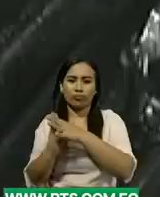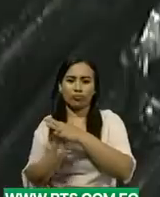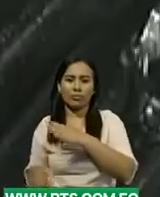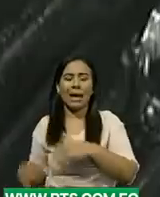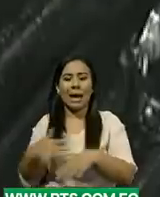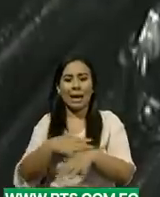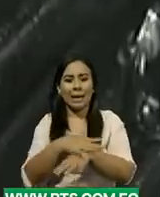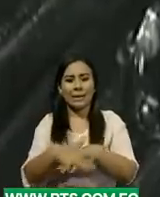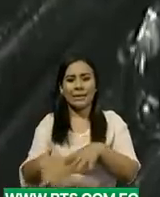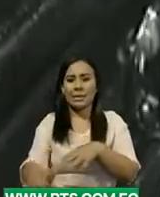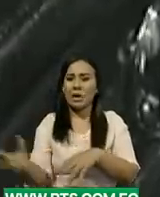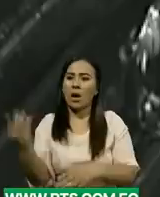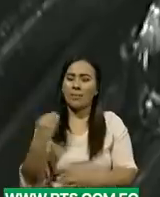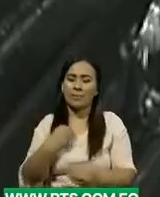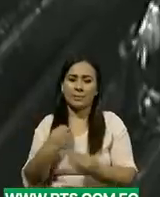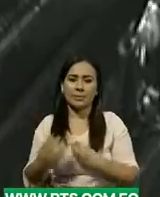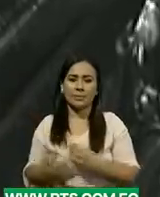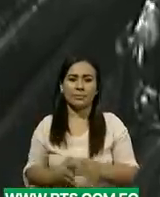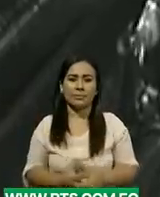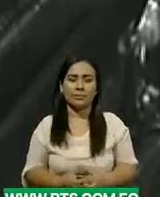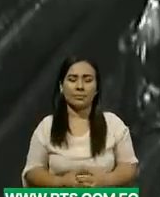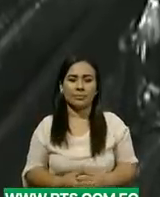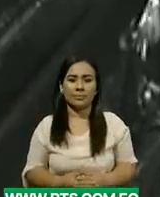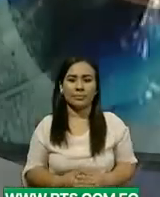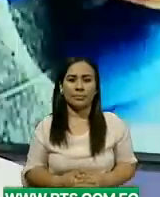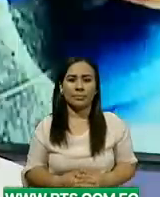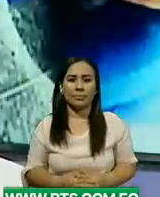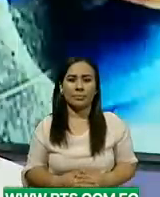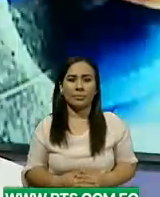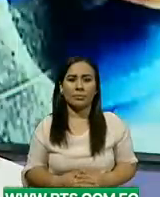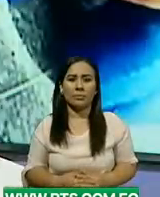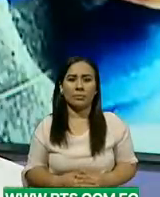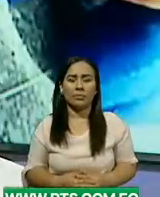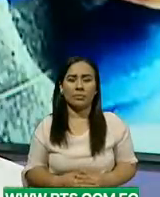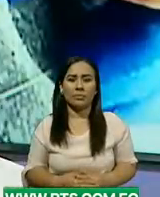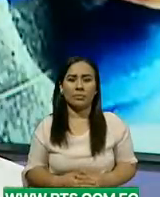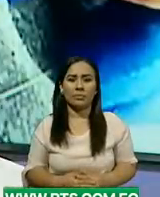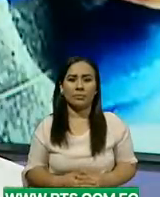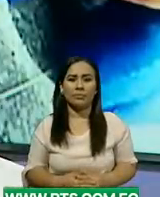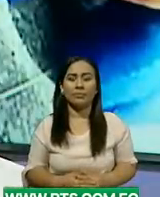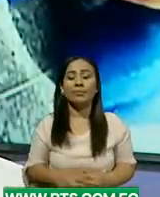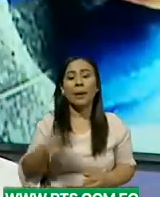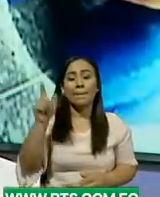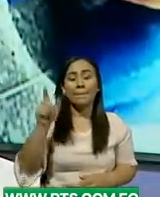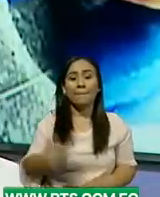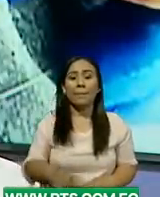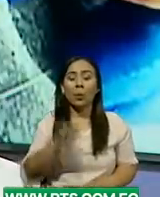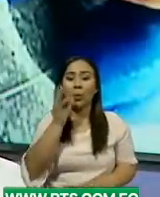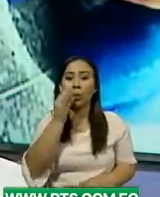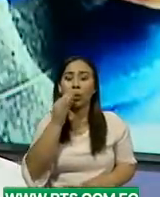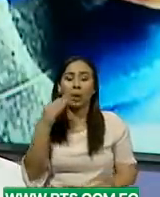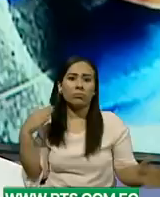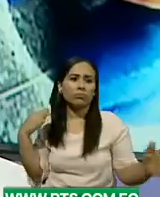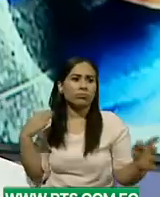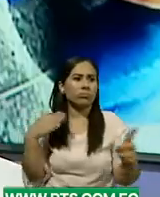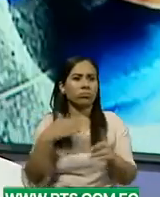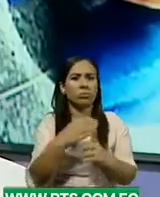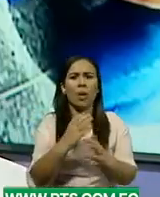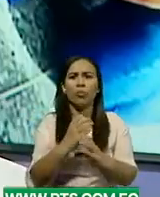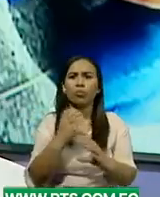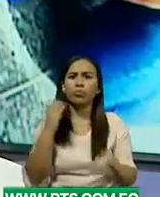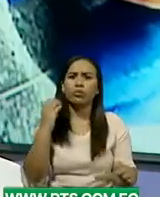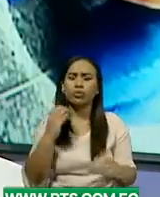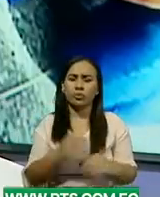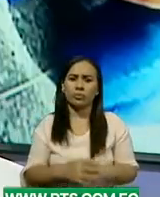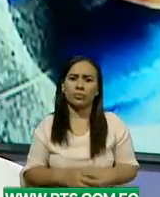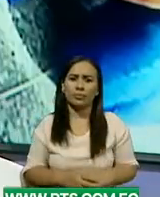río. Informó Adriana Peralta. Una agente de tránsito fue impactada por un bus de